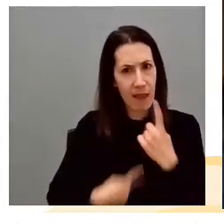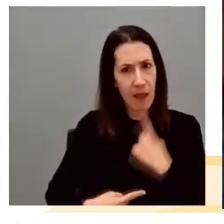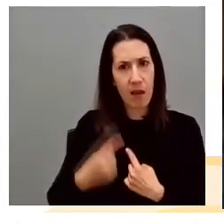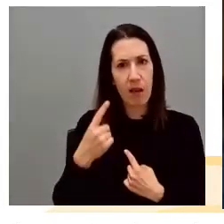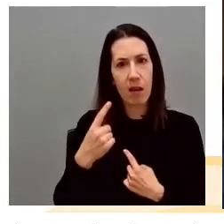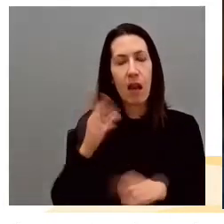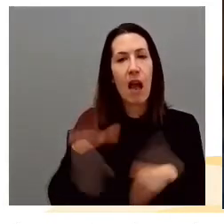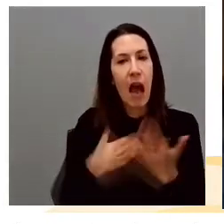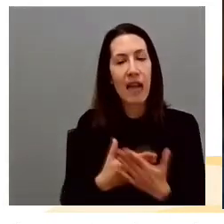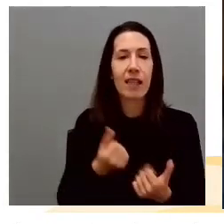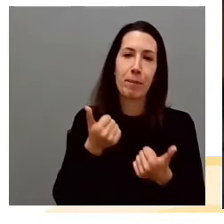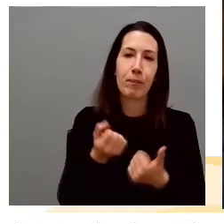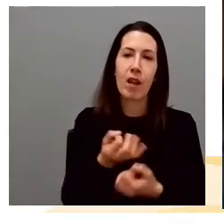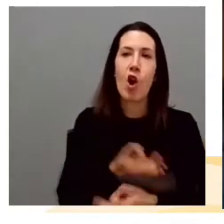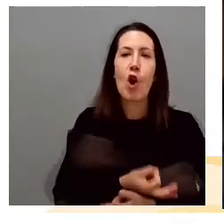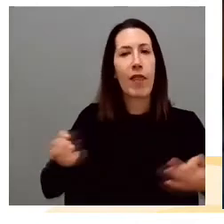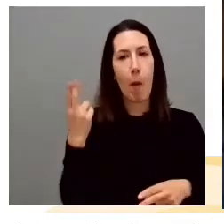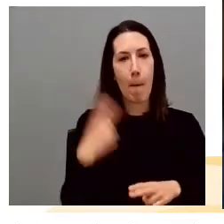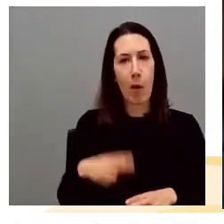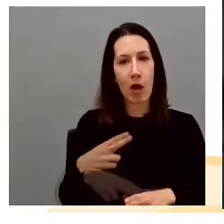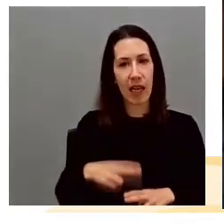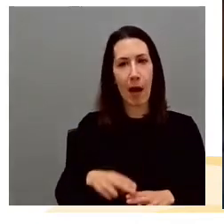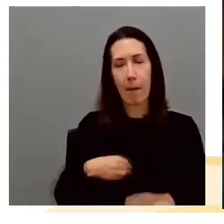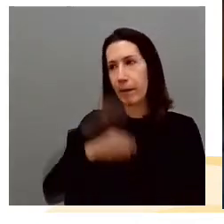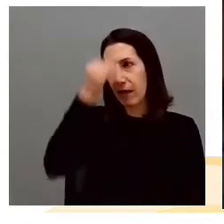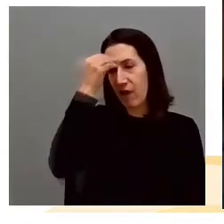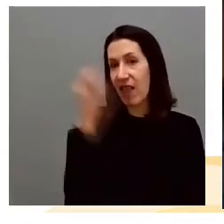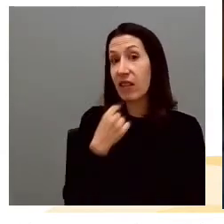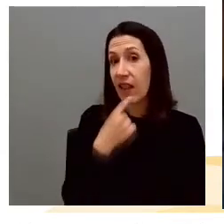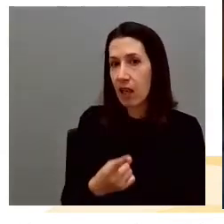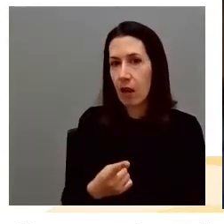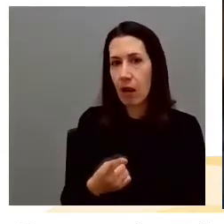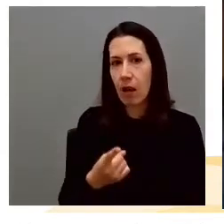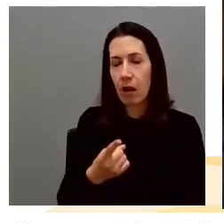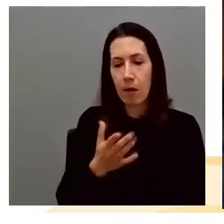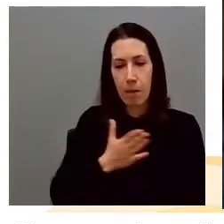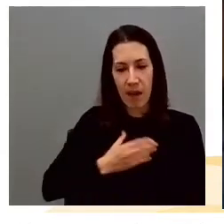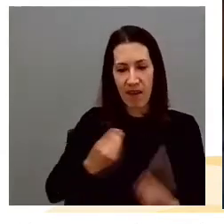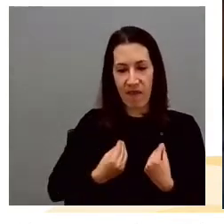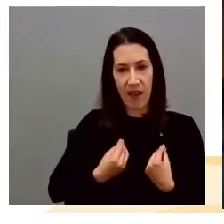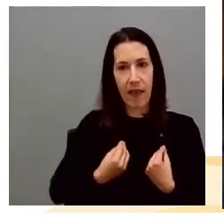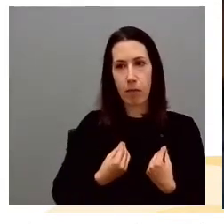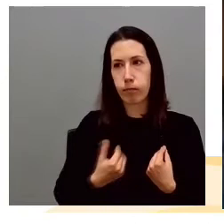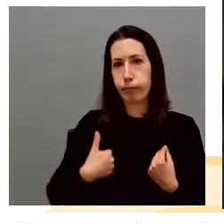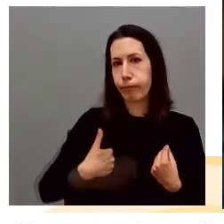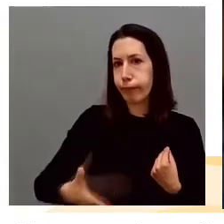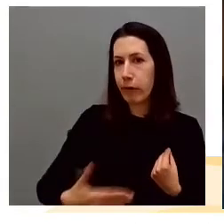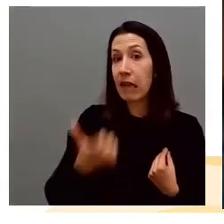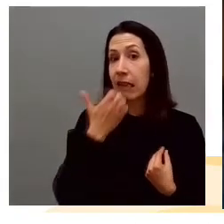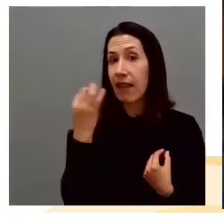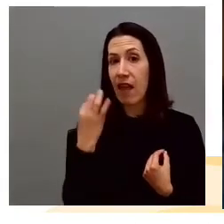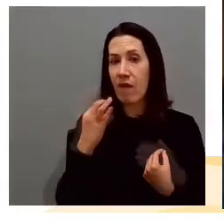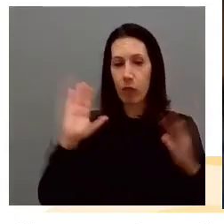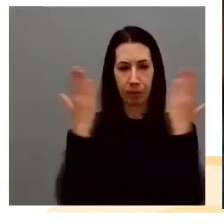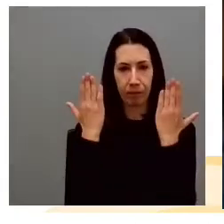cuando la corrección política ya ni siquiera se la consideraba, que nuestra vida valía menos, que en el caso de tener que elegir se nos